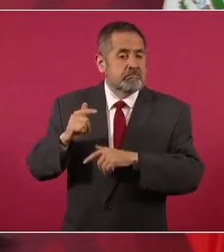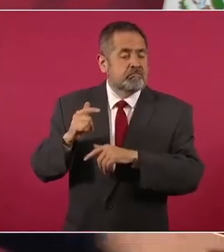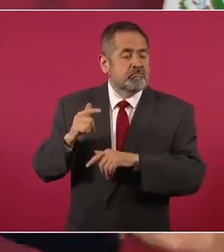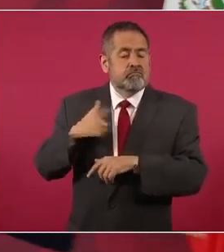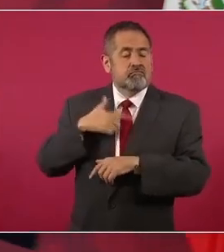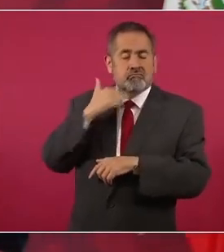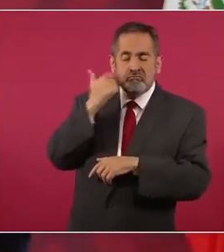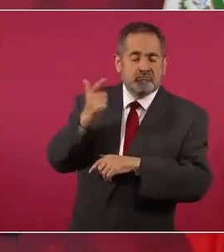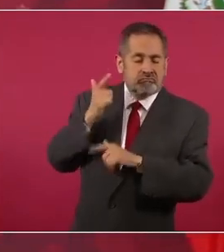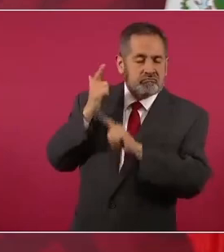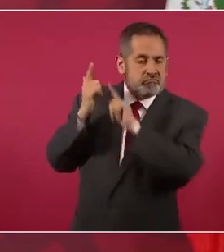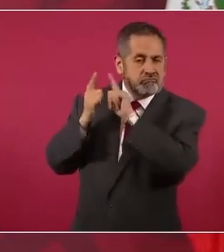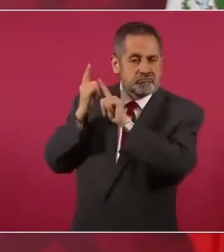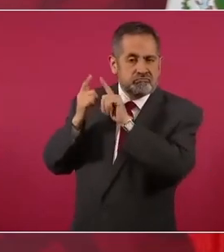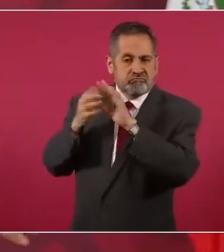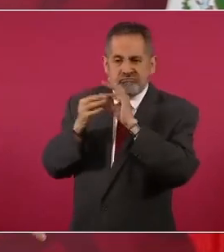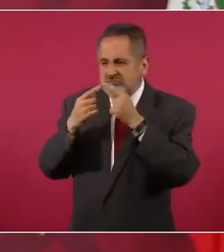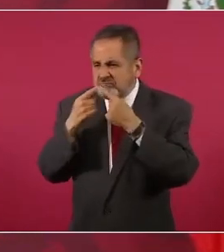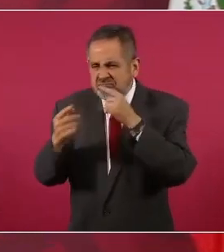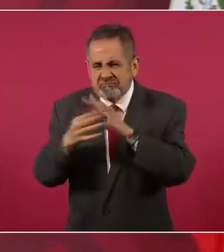y ahora sale.